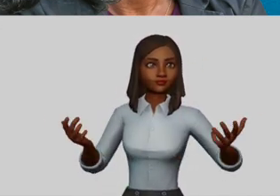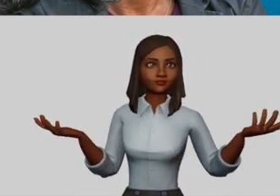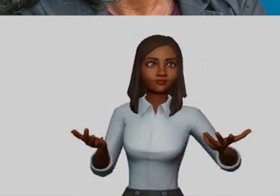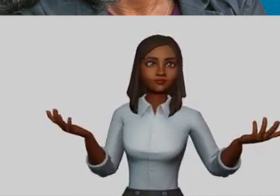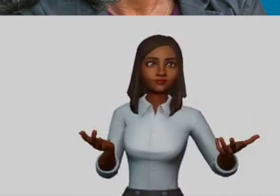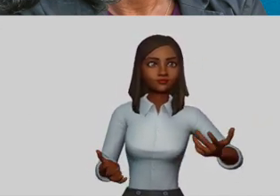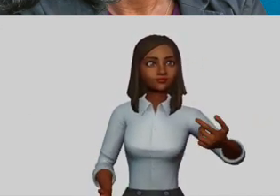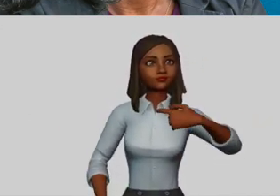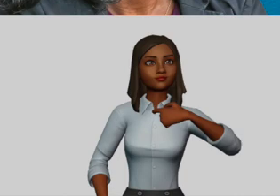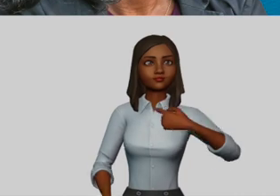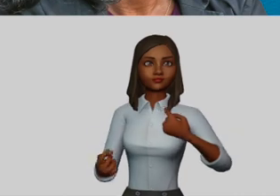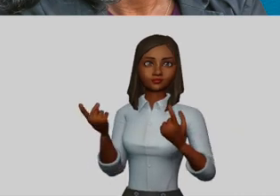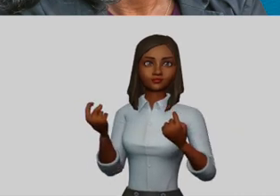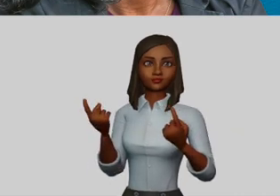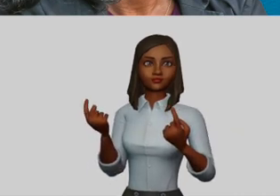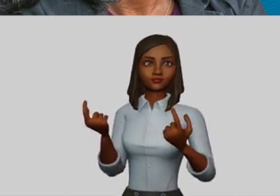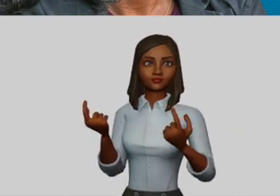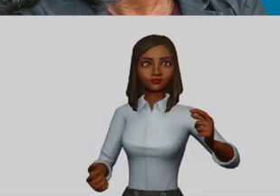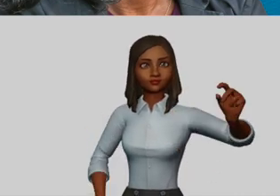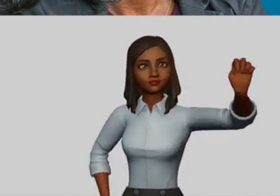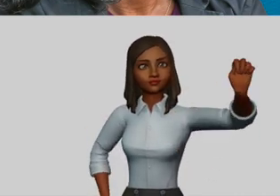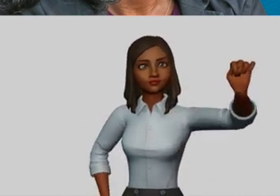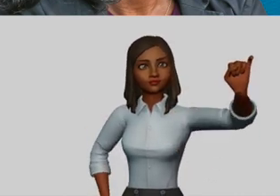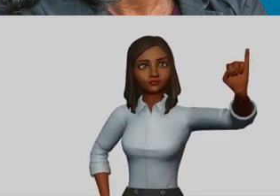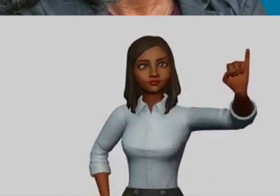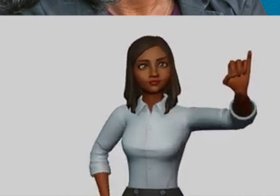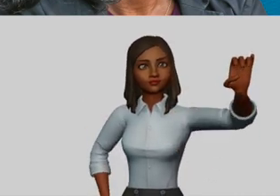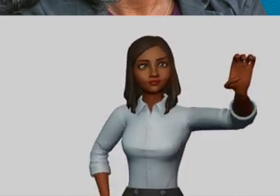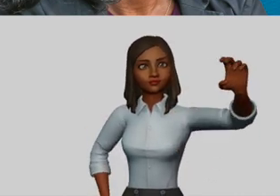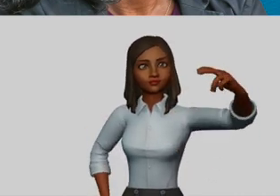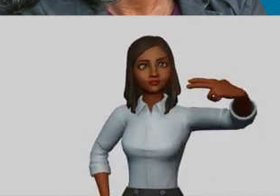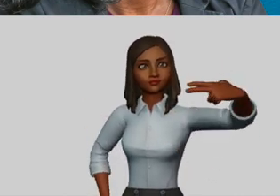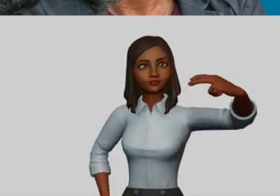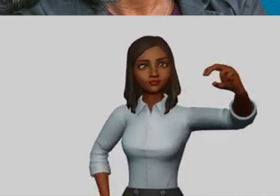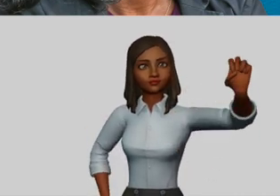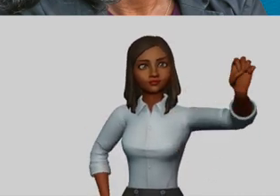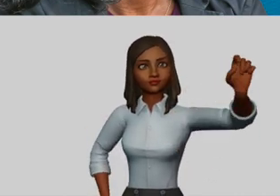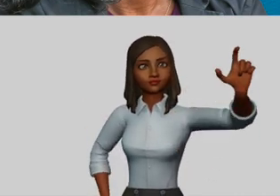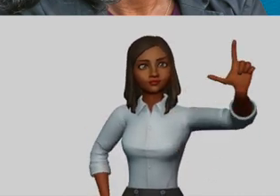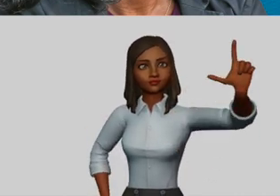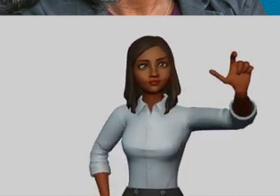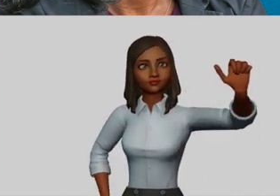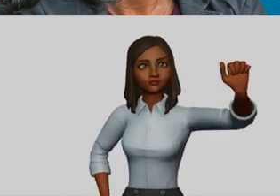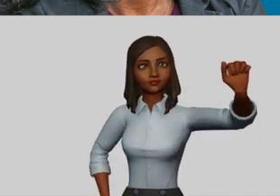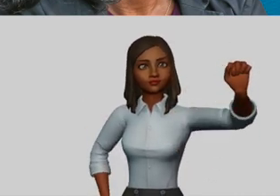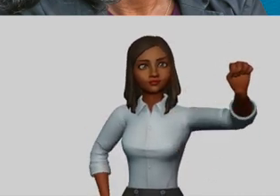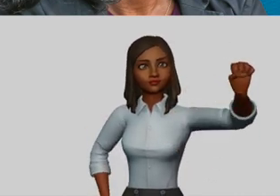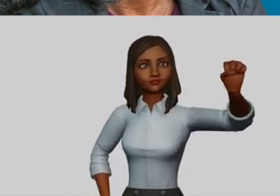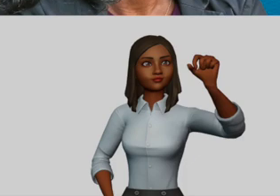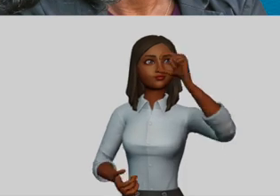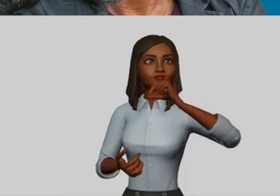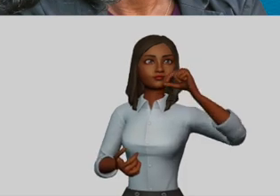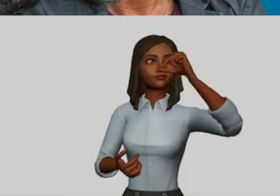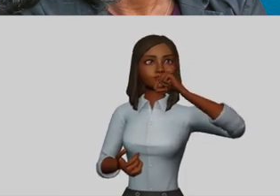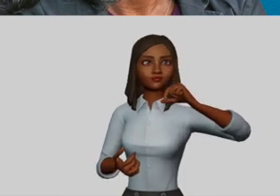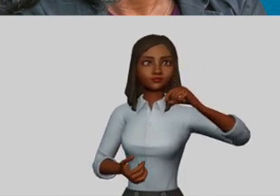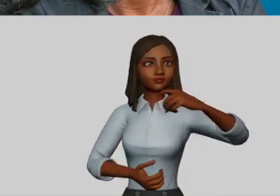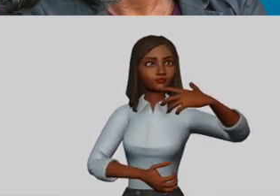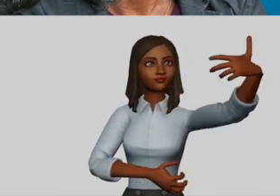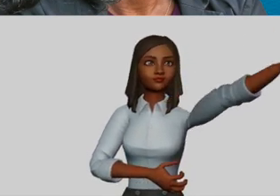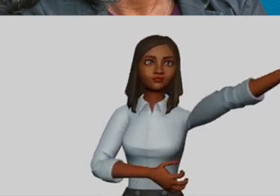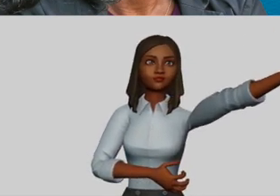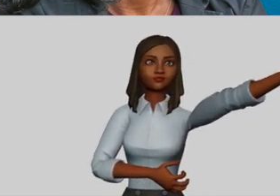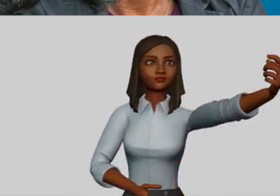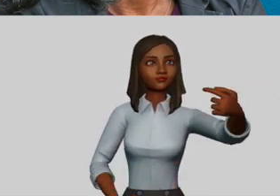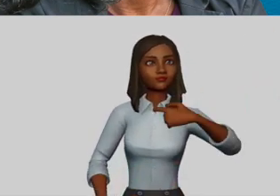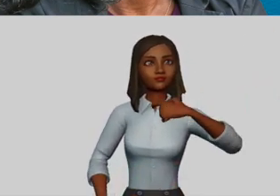dormir? Uh-huh. El activista de uno mismo, se tiene que llenar uno mismo para después defender a los demás. Sí, entonces,